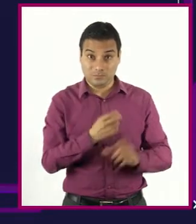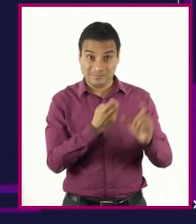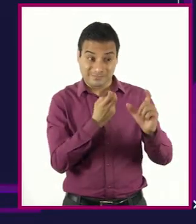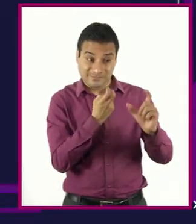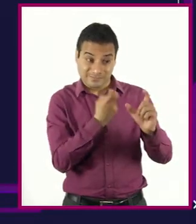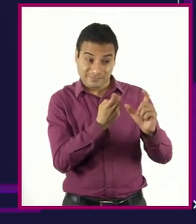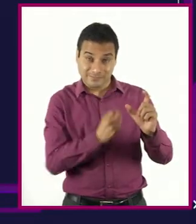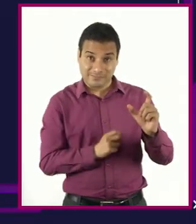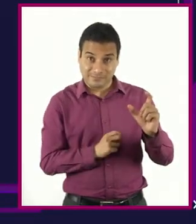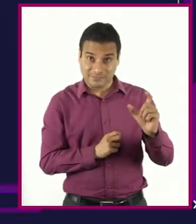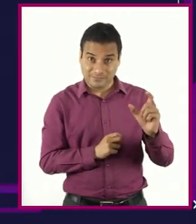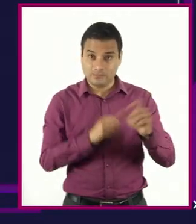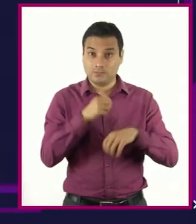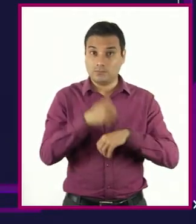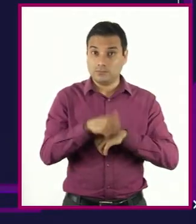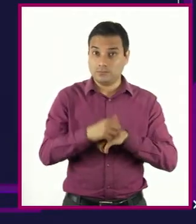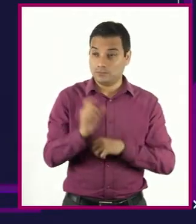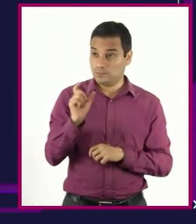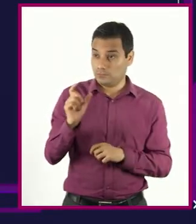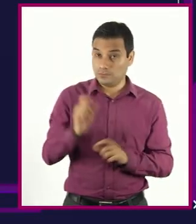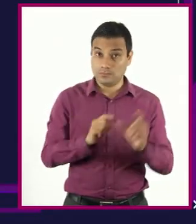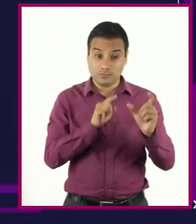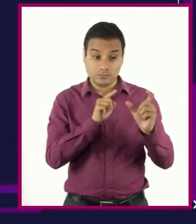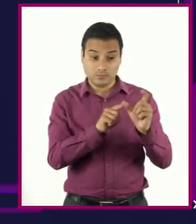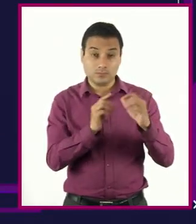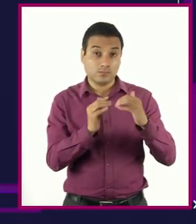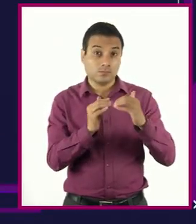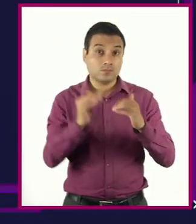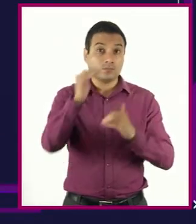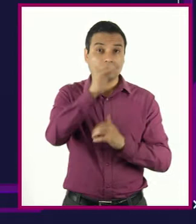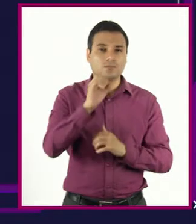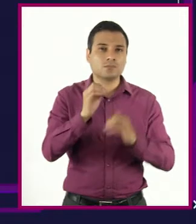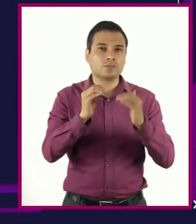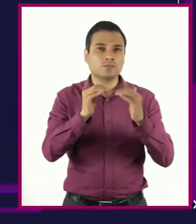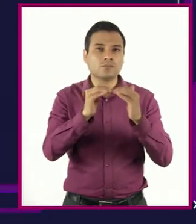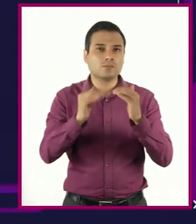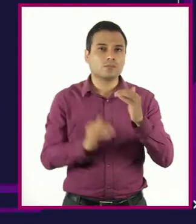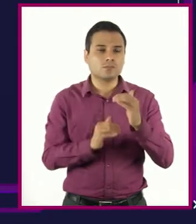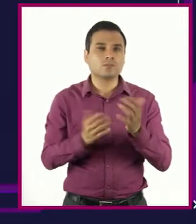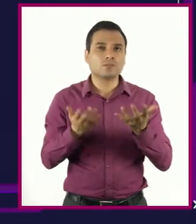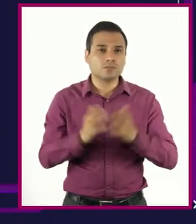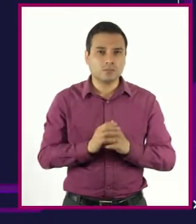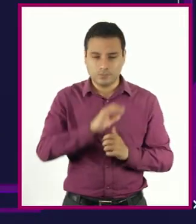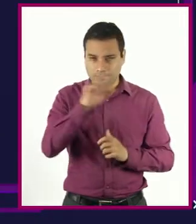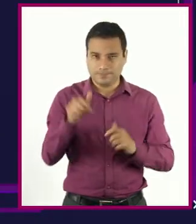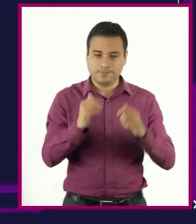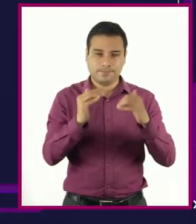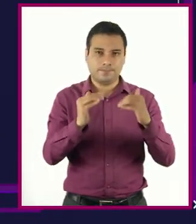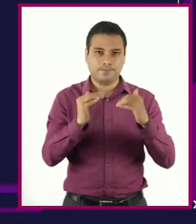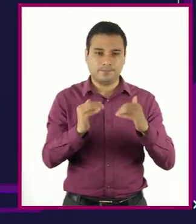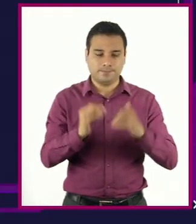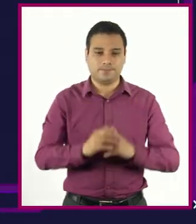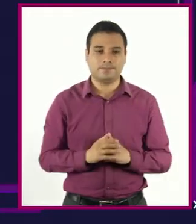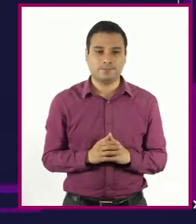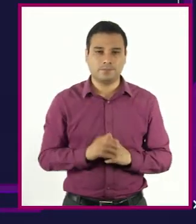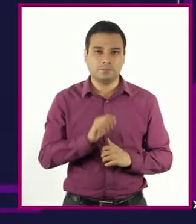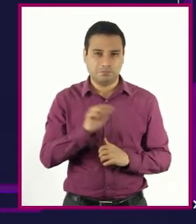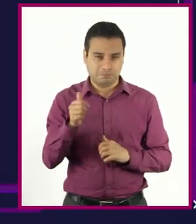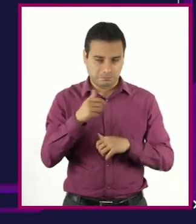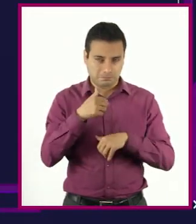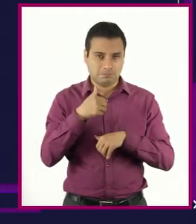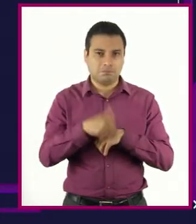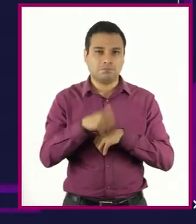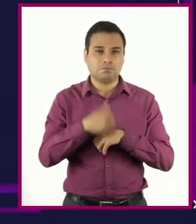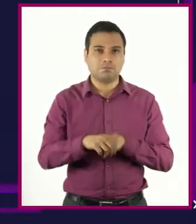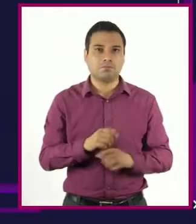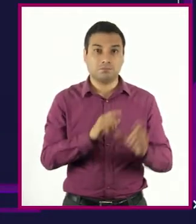mayor que el siguiente, se intercambian los valores y se pasa al siguiente número. Si el valor